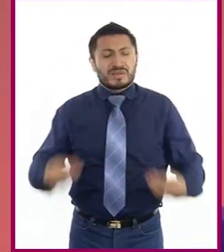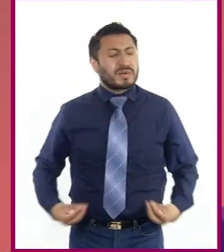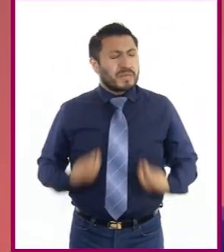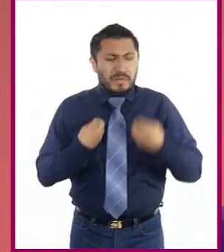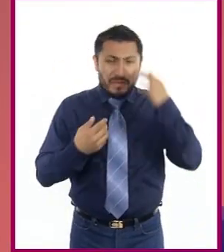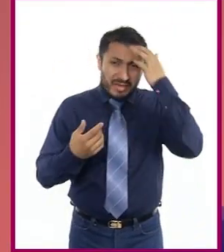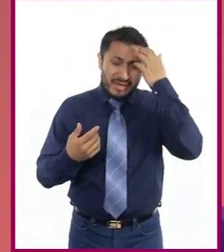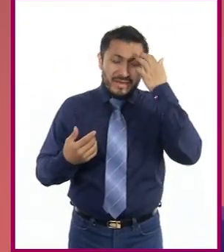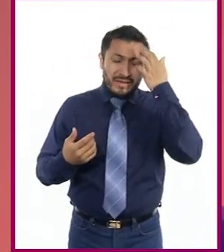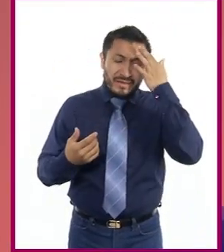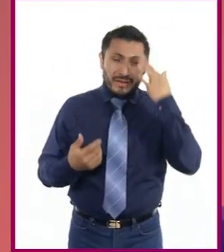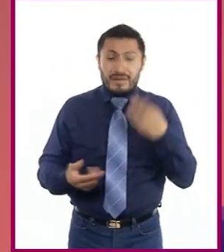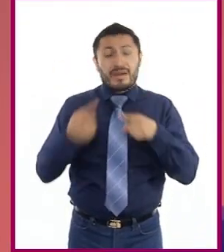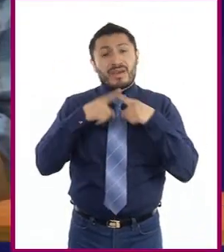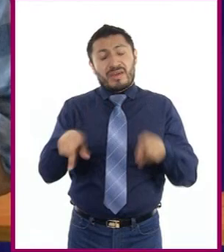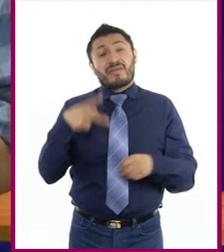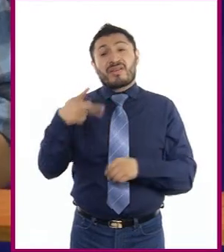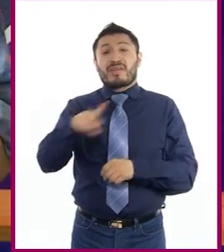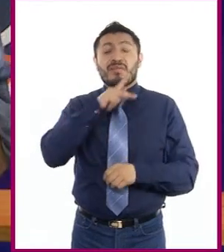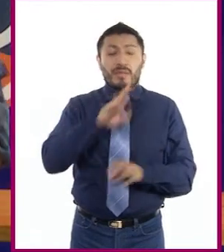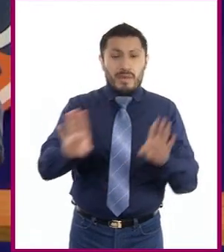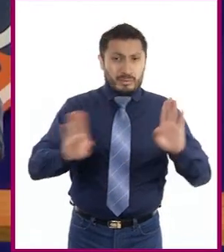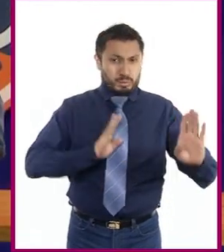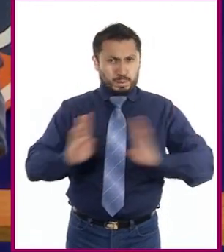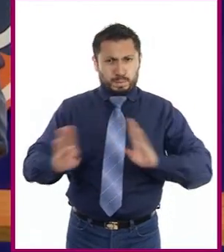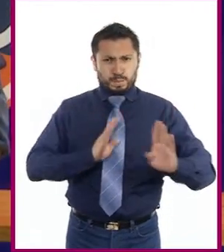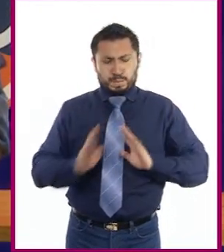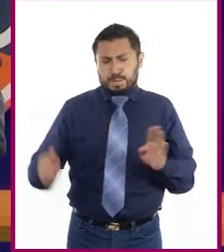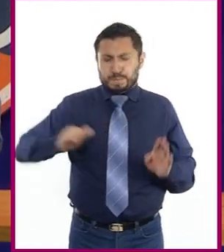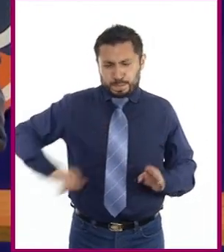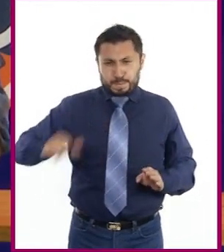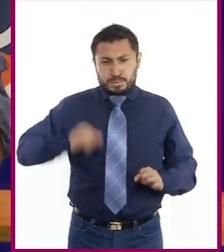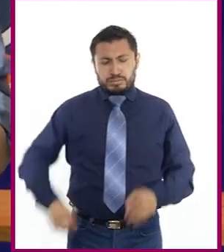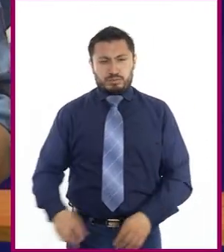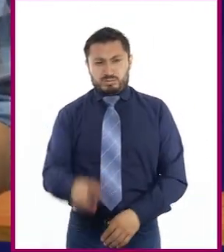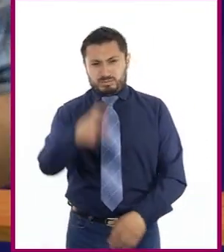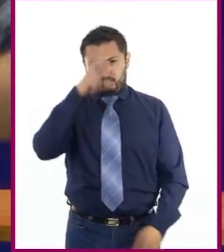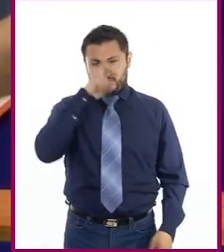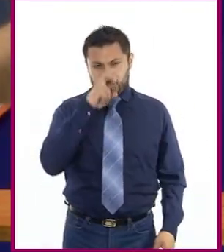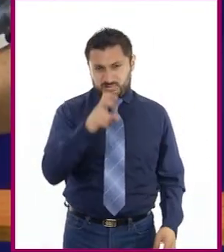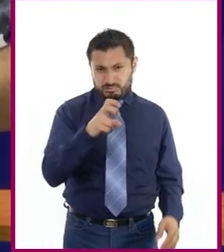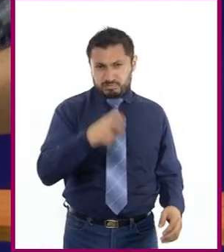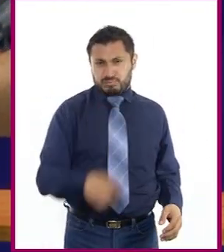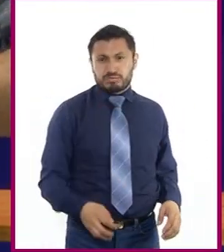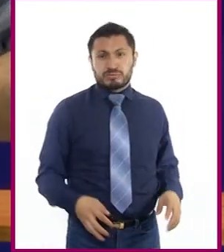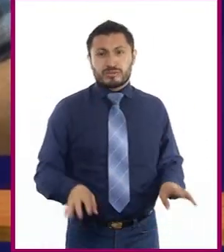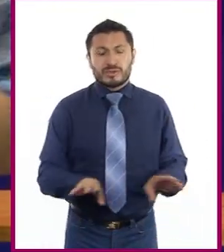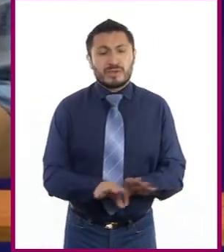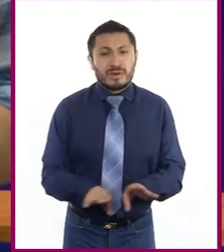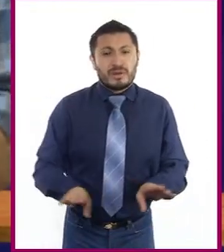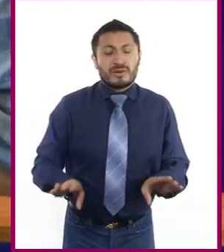a diferencia de su papá, que era un soldado medieval, rudo y fortachón.